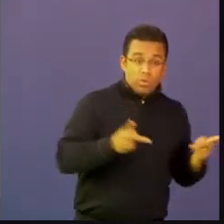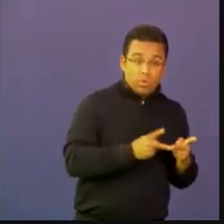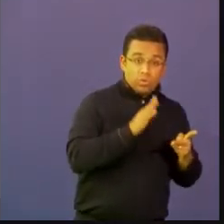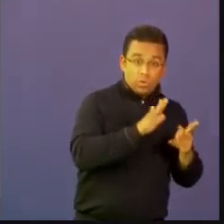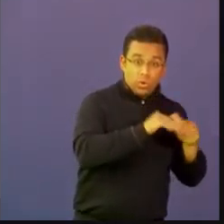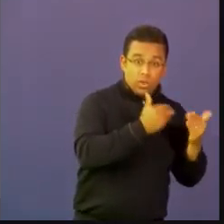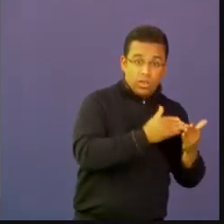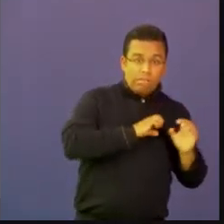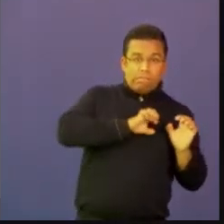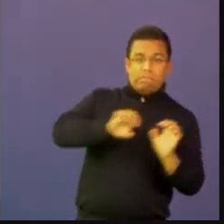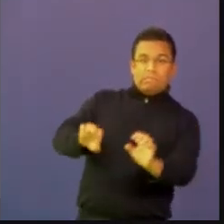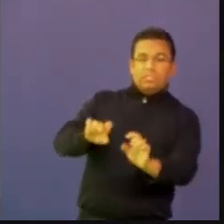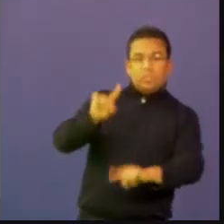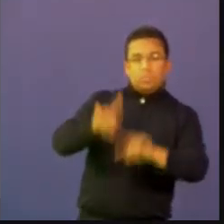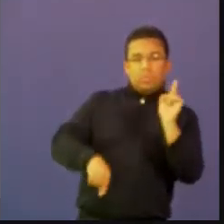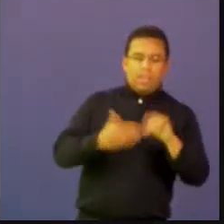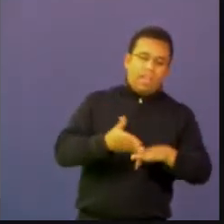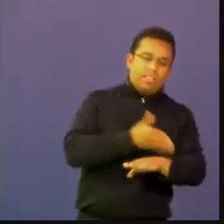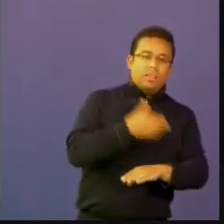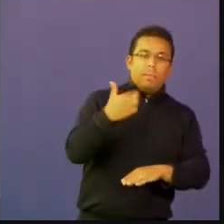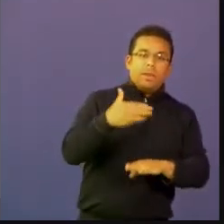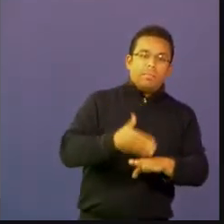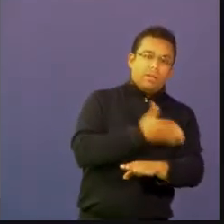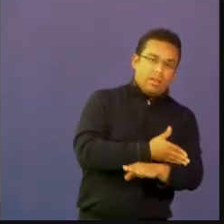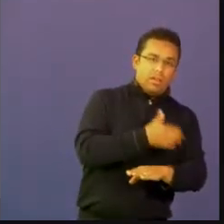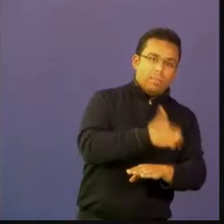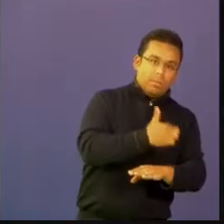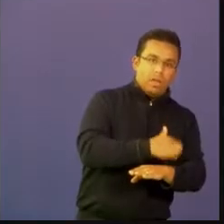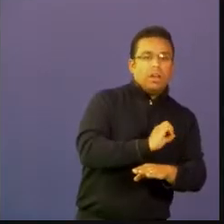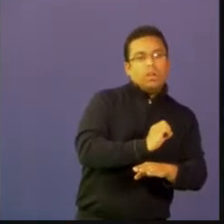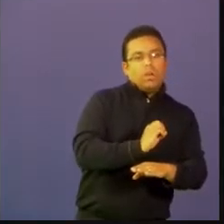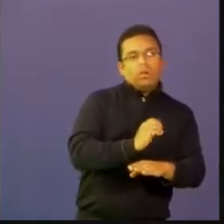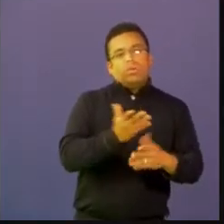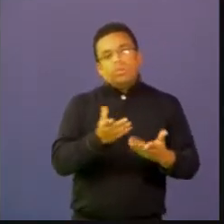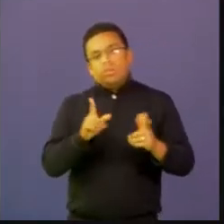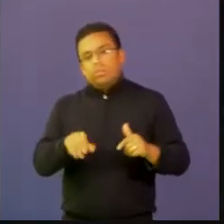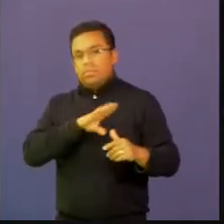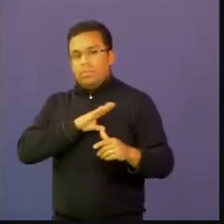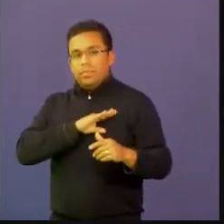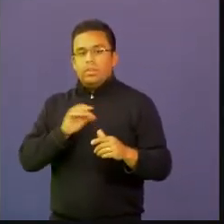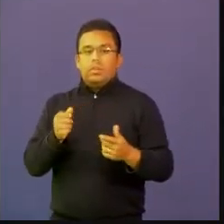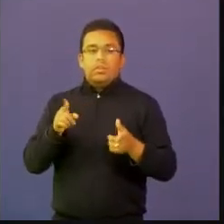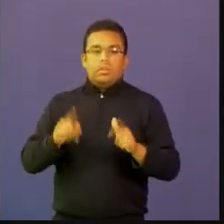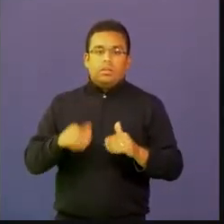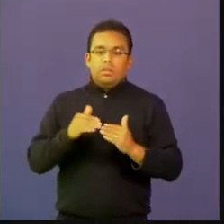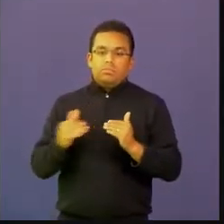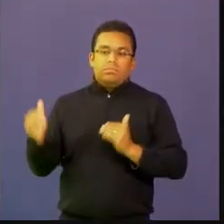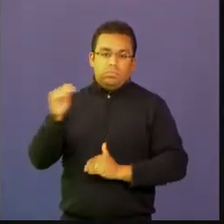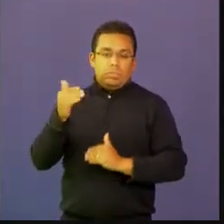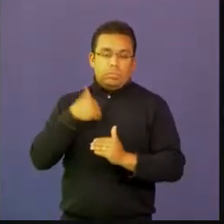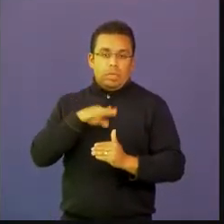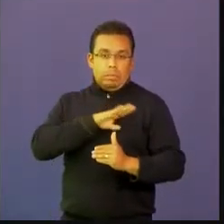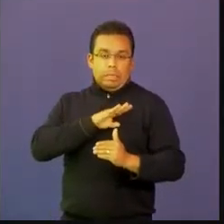de la preprimaria o jardín de infantes como lo denominamos aquí o nivel inicial.